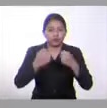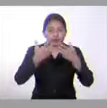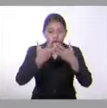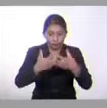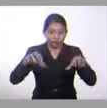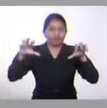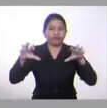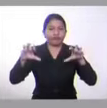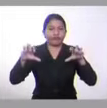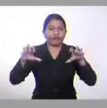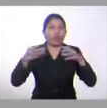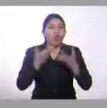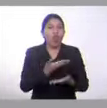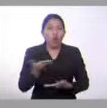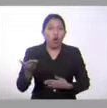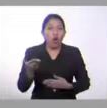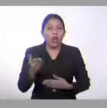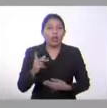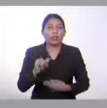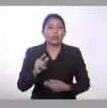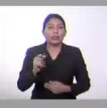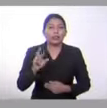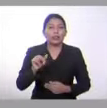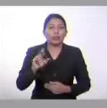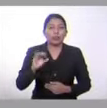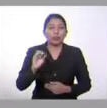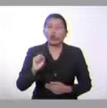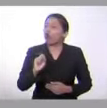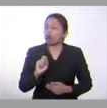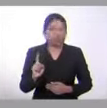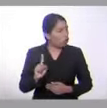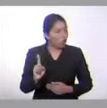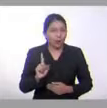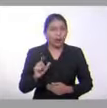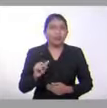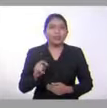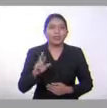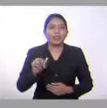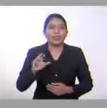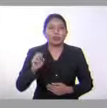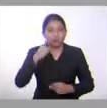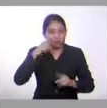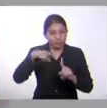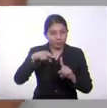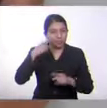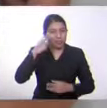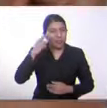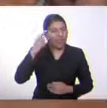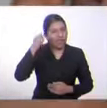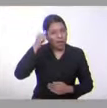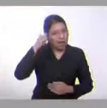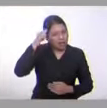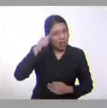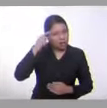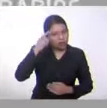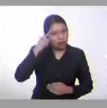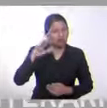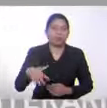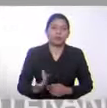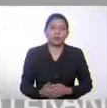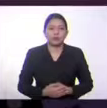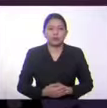de textos producidos en literarios y no literarios. Veremos sus características haciendo analogías entre ellas para su mayor